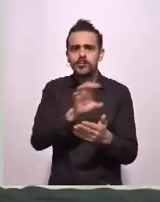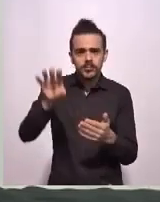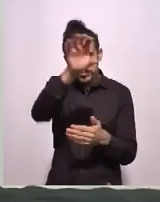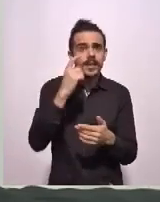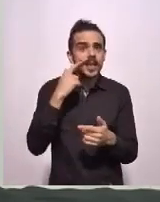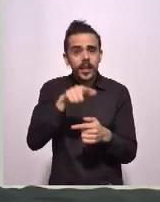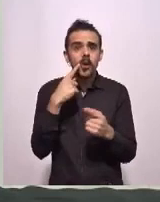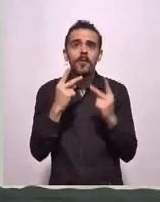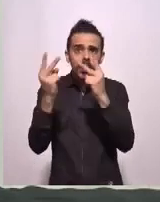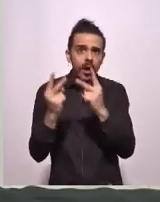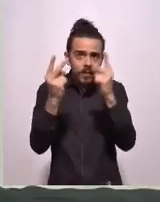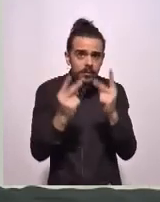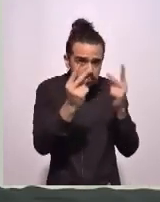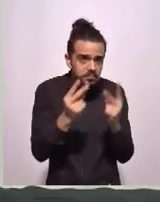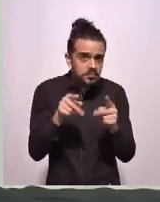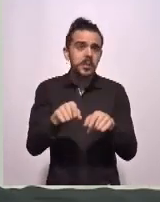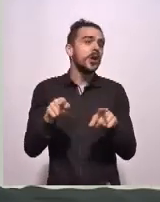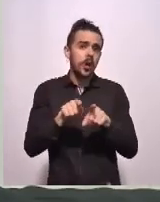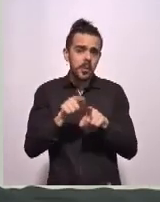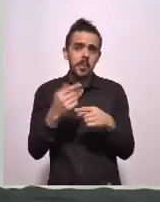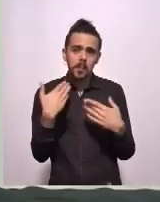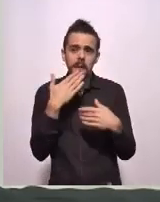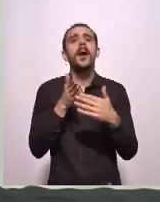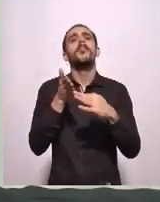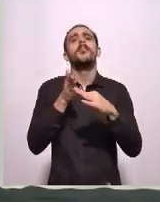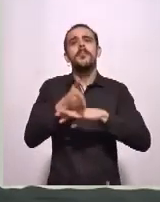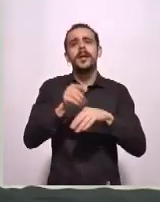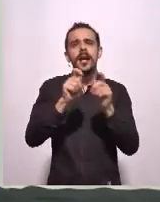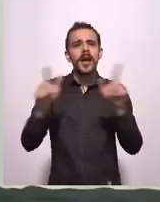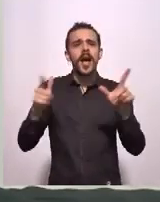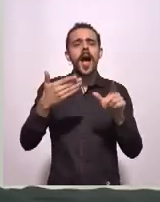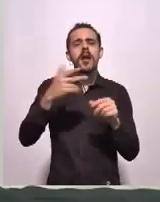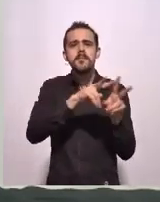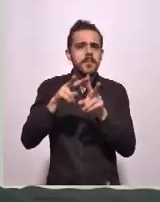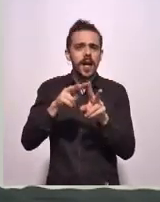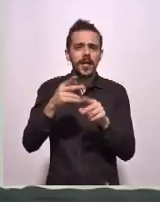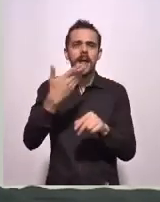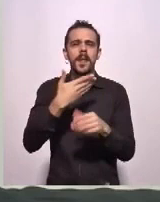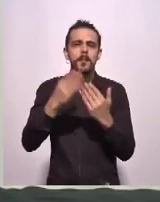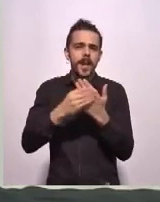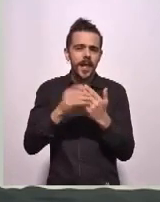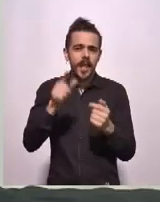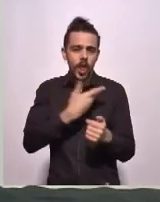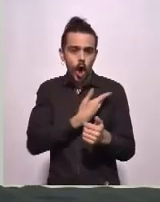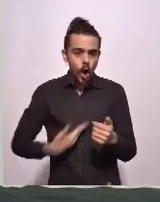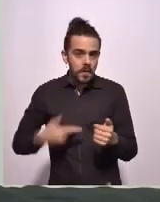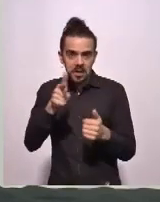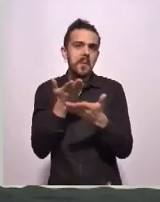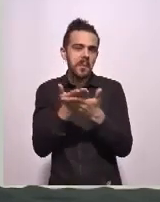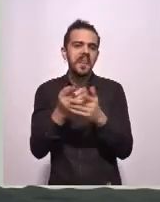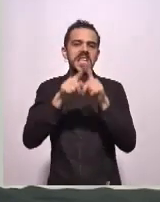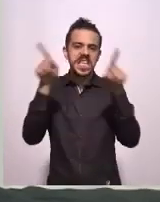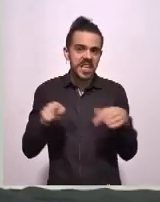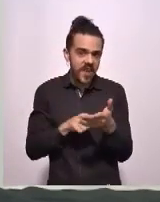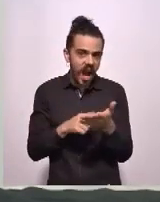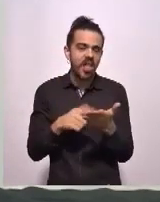deberá ingresar a la misma página del Ministerio de Gobierno para solicitar dicha certificación. Esto es en